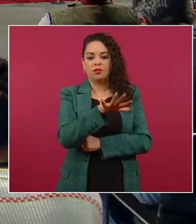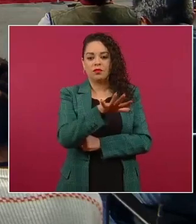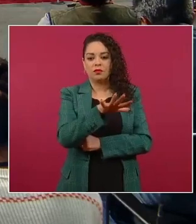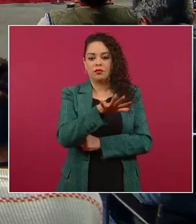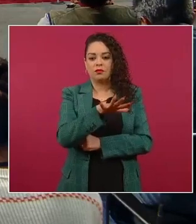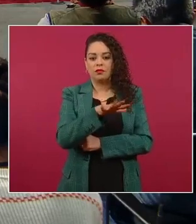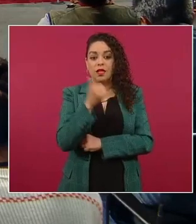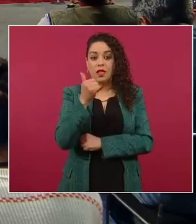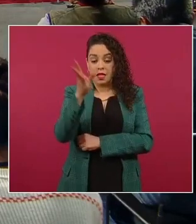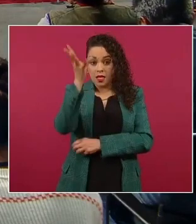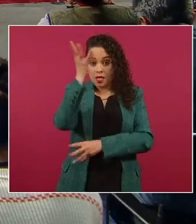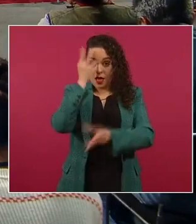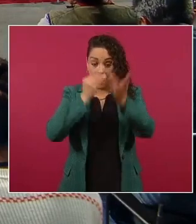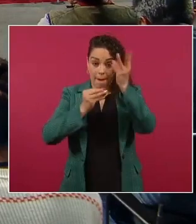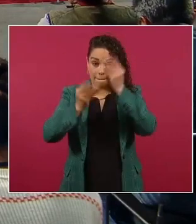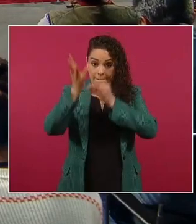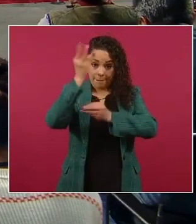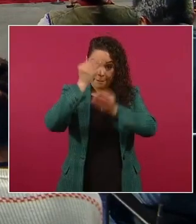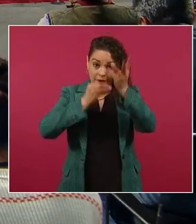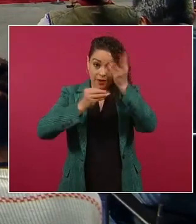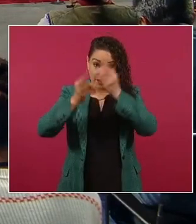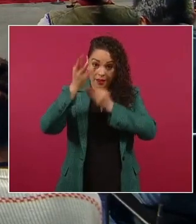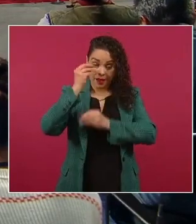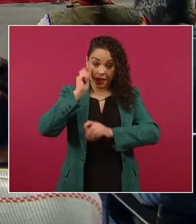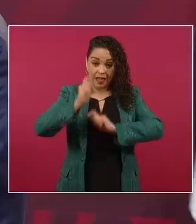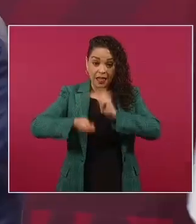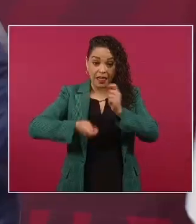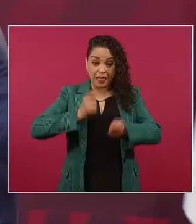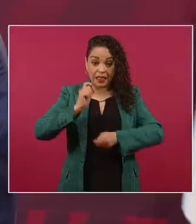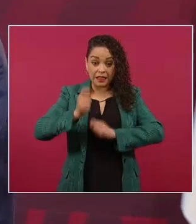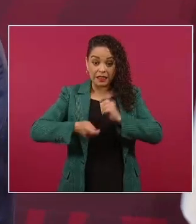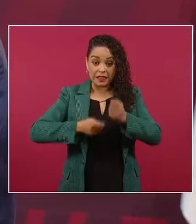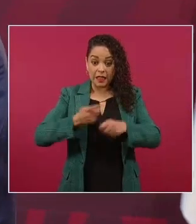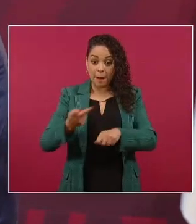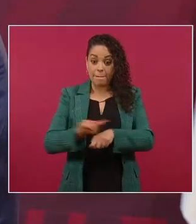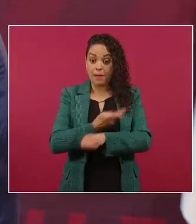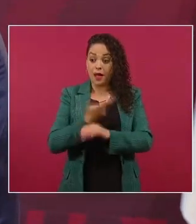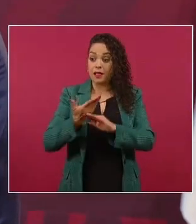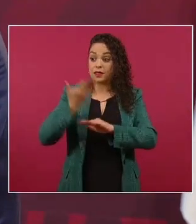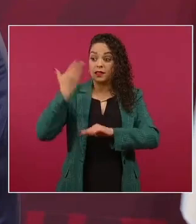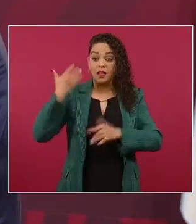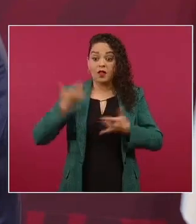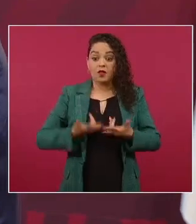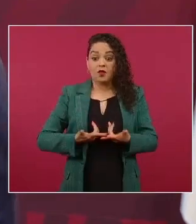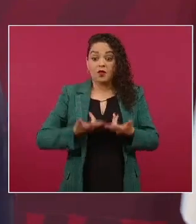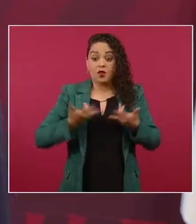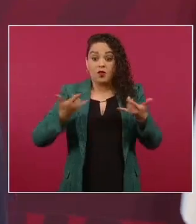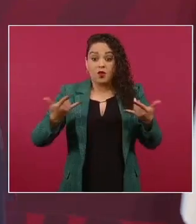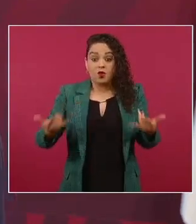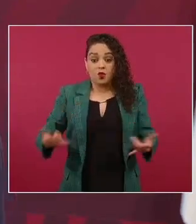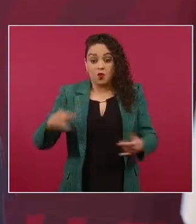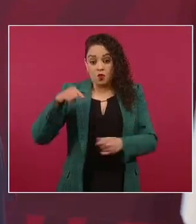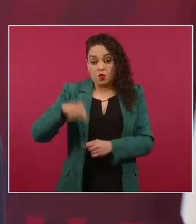el conocimiento de nuestro pasado histórico,